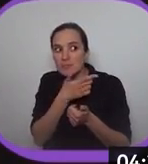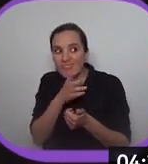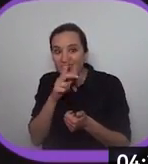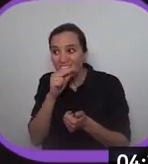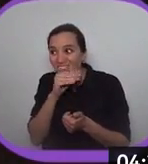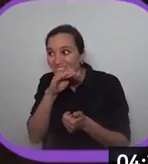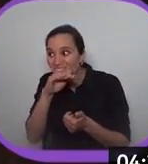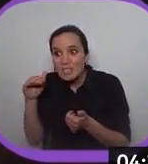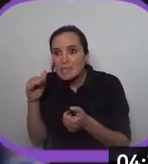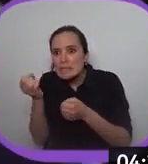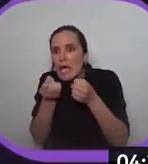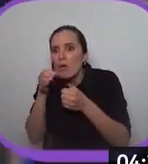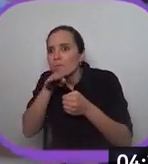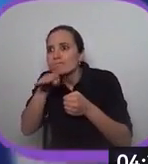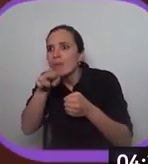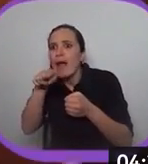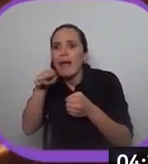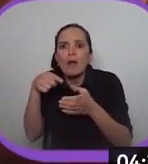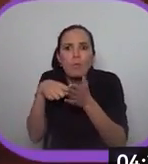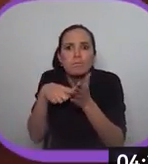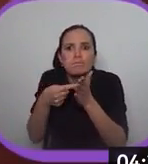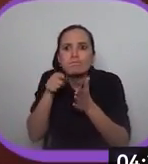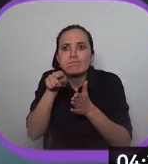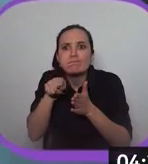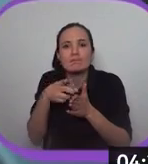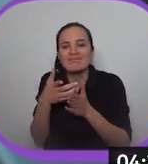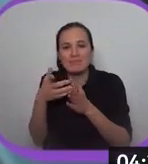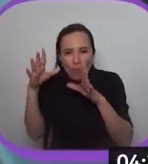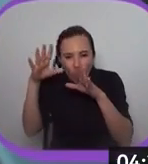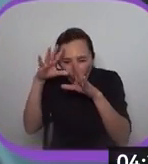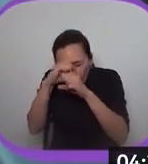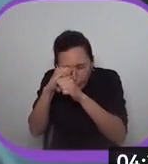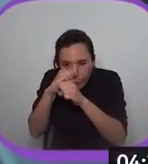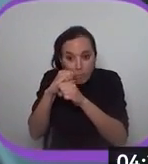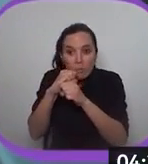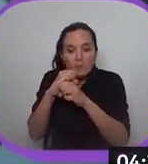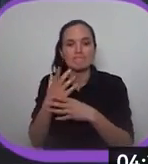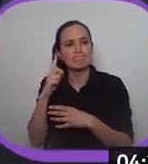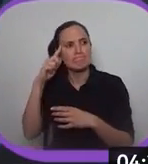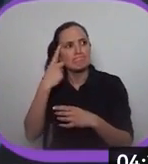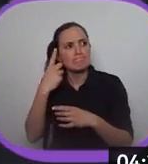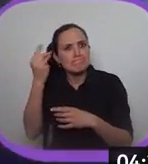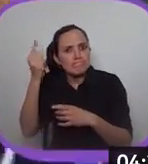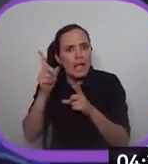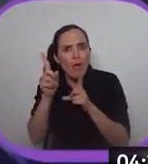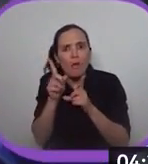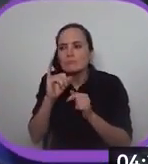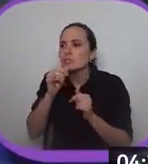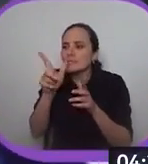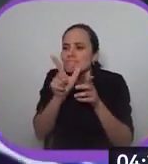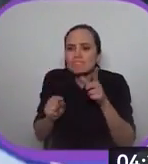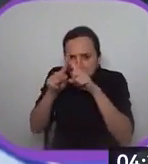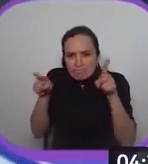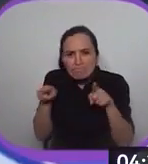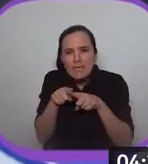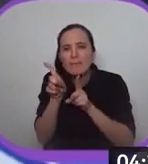Creo que no hay nadie. El móvil debería estar ahí en ese engrane. Bien, sigue oculto. ¿Alguna idea, hermanito? Stanford,